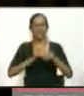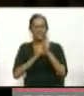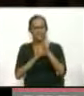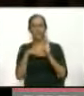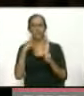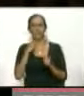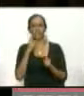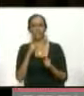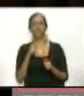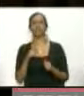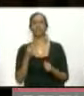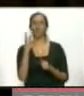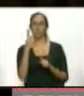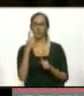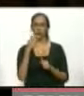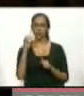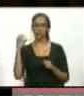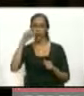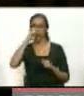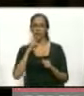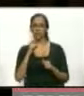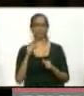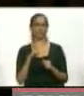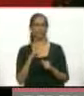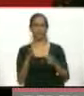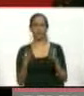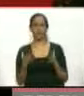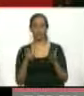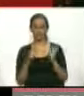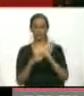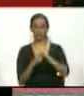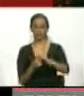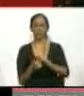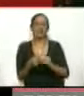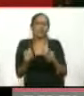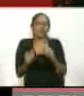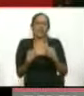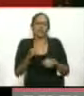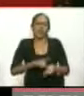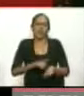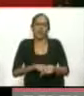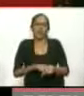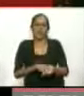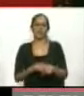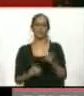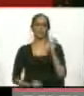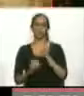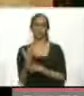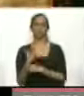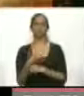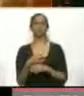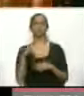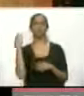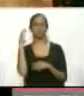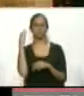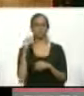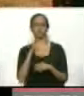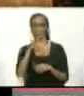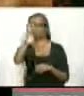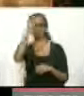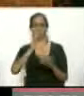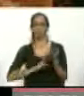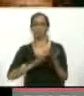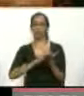de hace dos siglos no lograron que esto sucediera era cuestión de tiempo tras su creación la gran colombia no supo solucionar